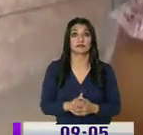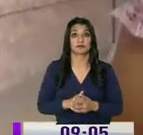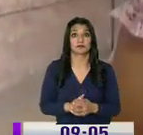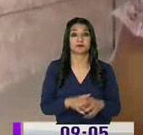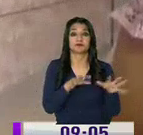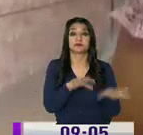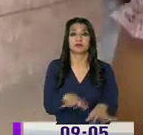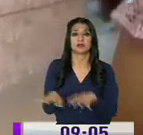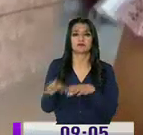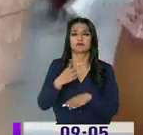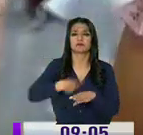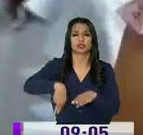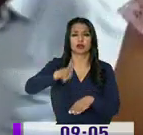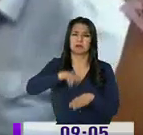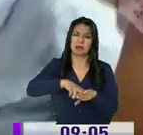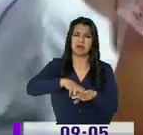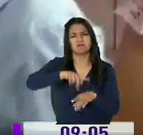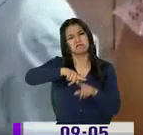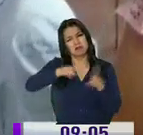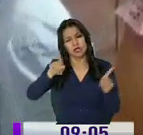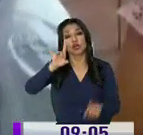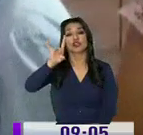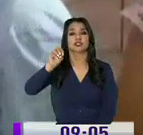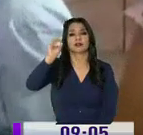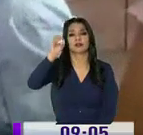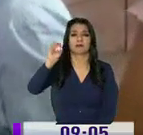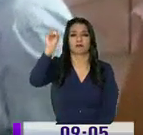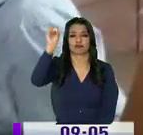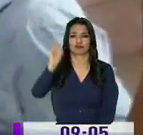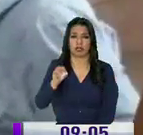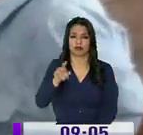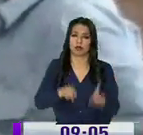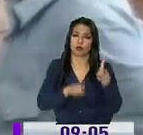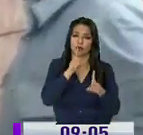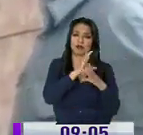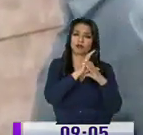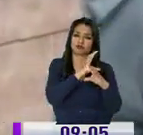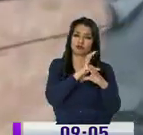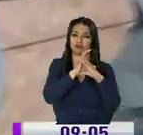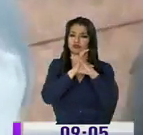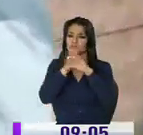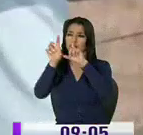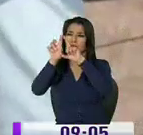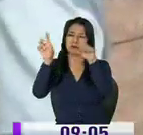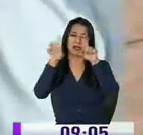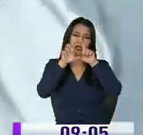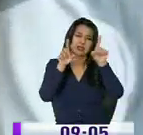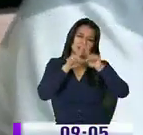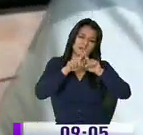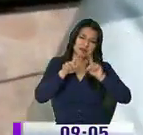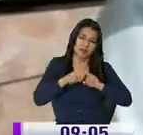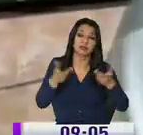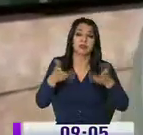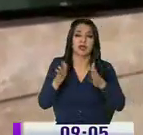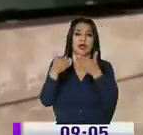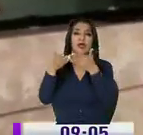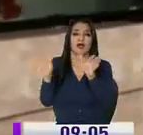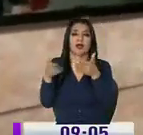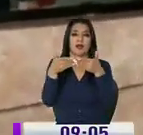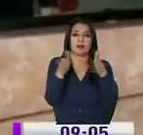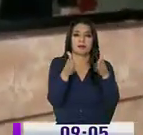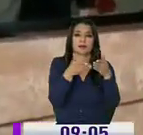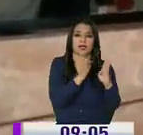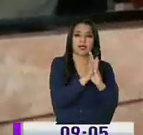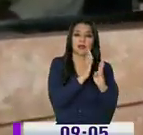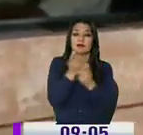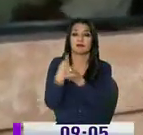se han normalizado en un 80%. Vemos que las oficinas de las diferentes empresas de transporte ya se encuentran abiertas, vendiendo